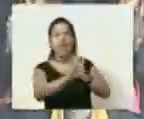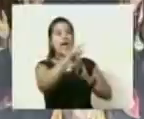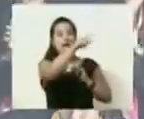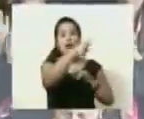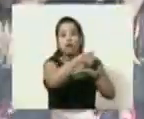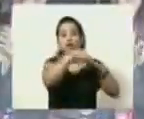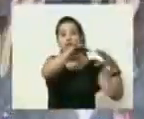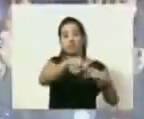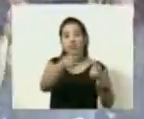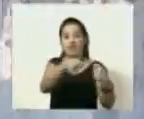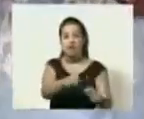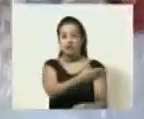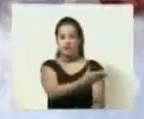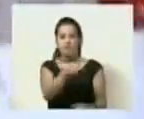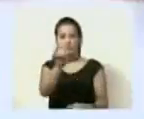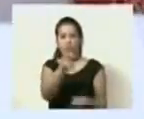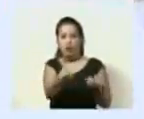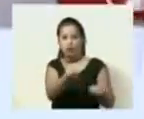nominar.